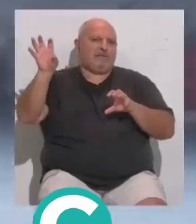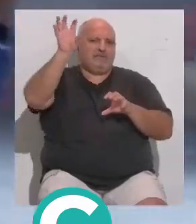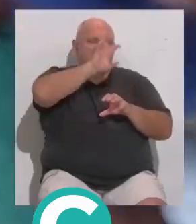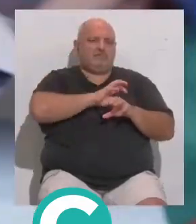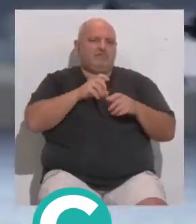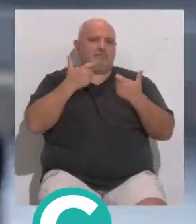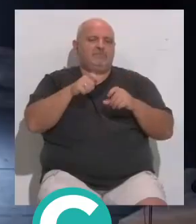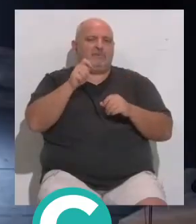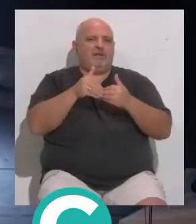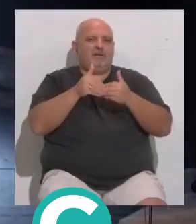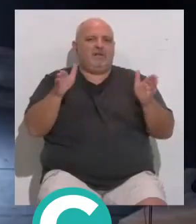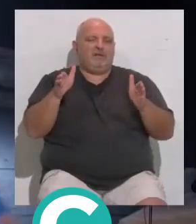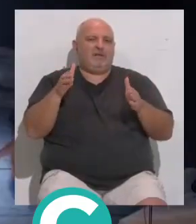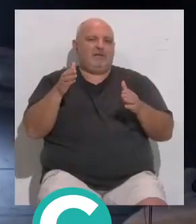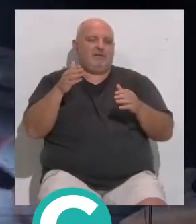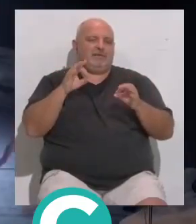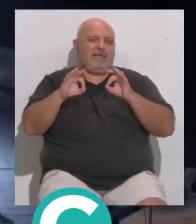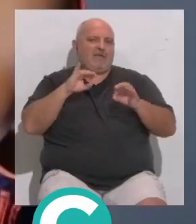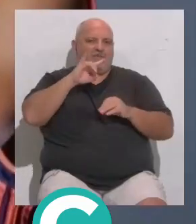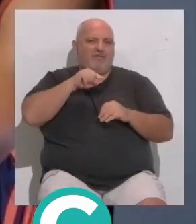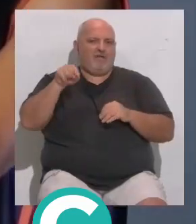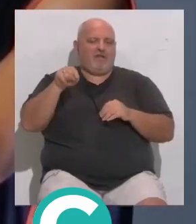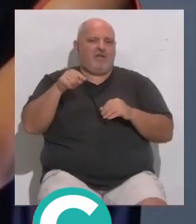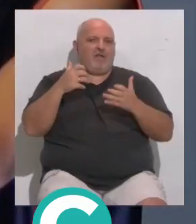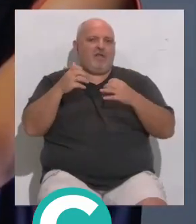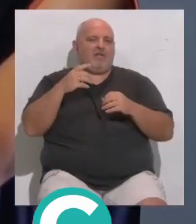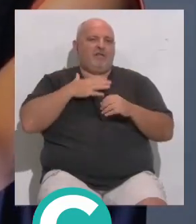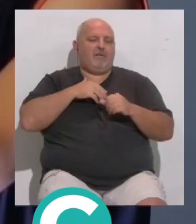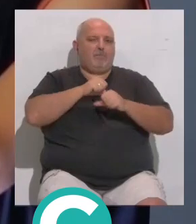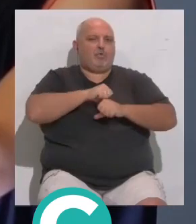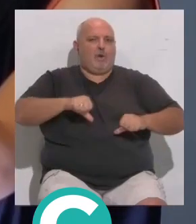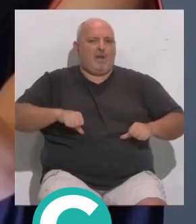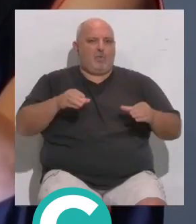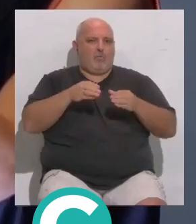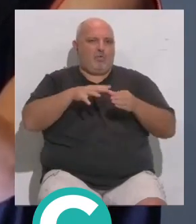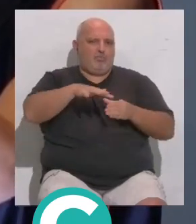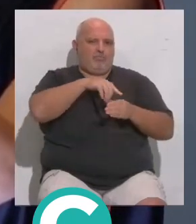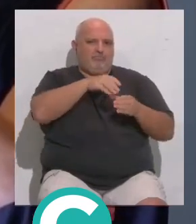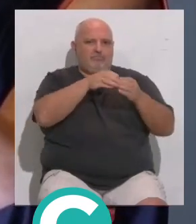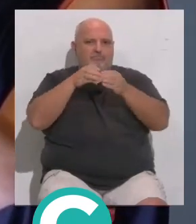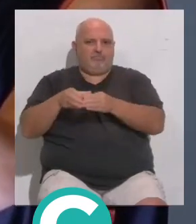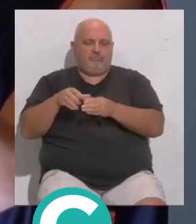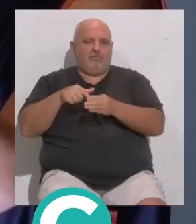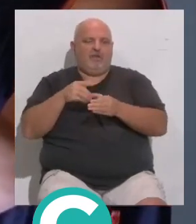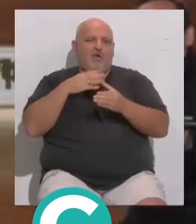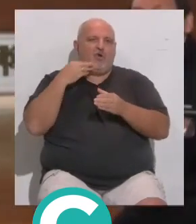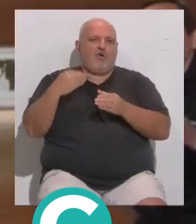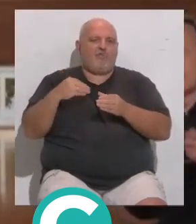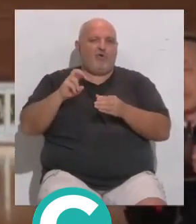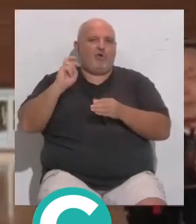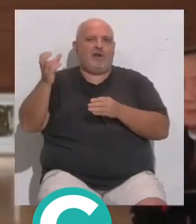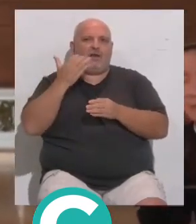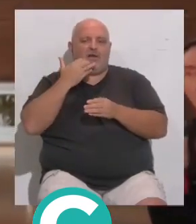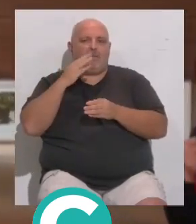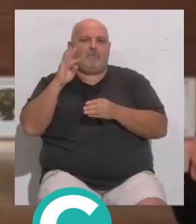como el que inaugura el festival en el Gran Teatro Falla, la obra portuguesa Margen, un acercamiento al mundo de los jóvenes. Otro ejemplo